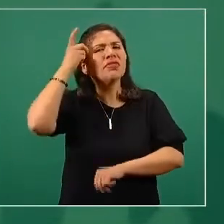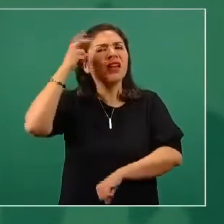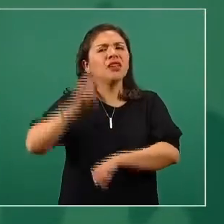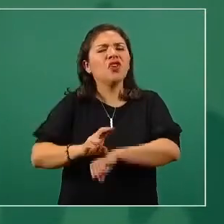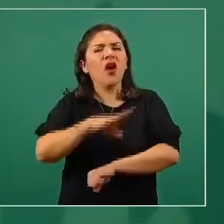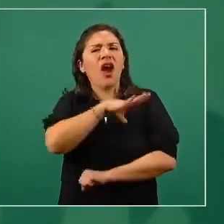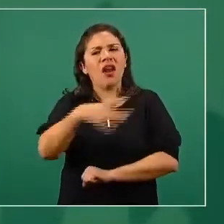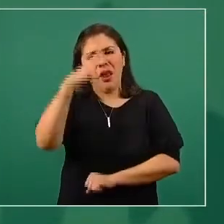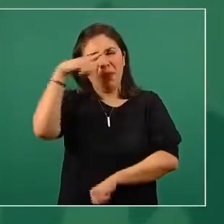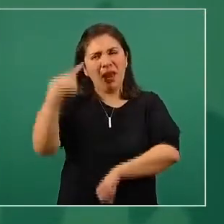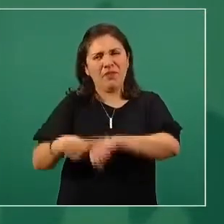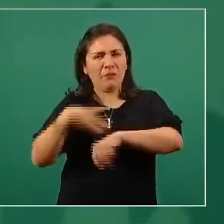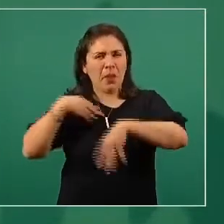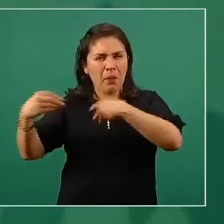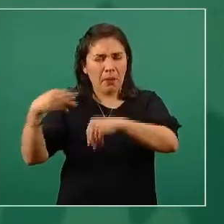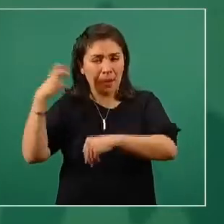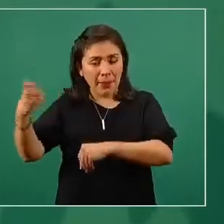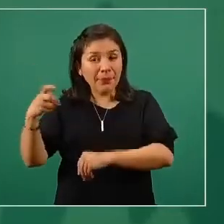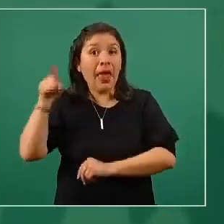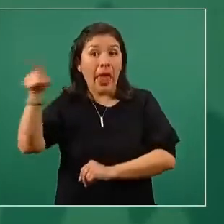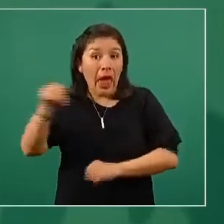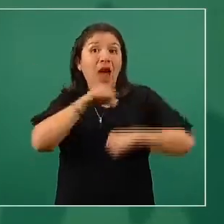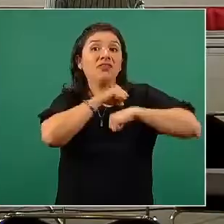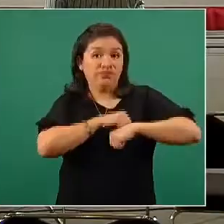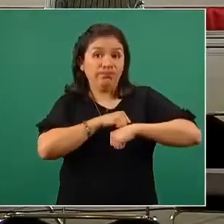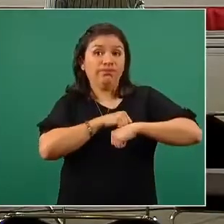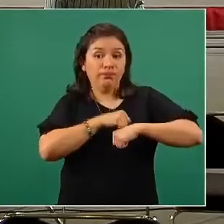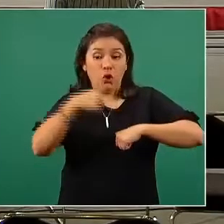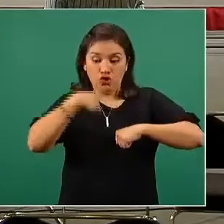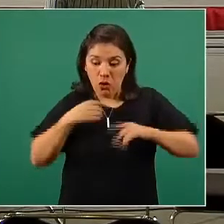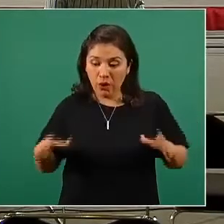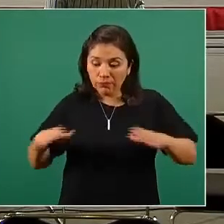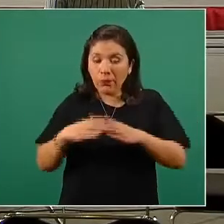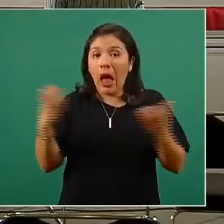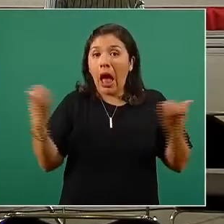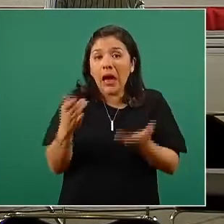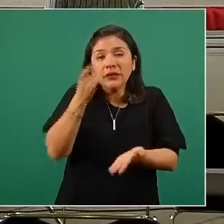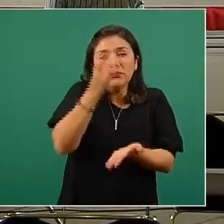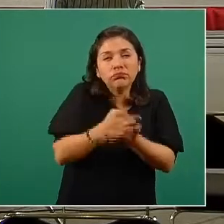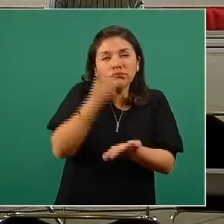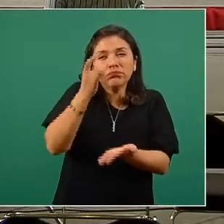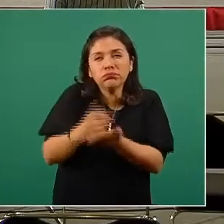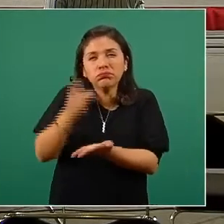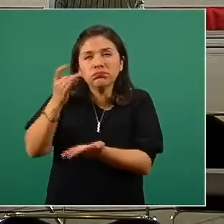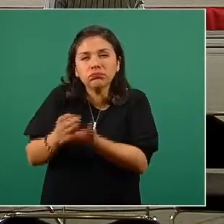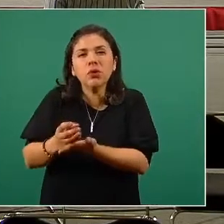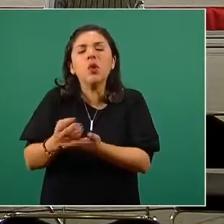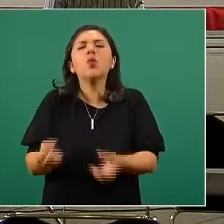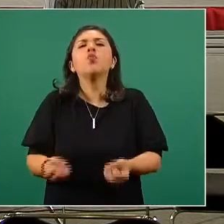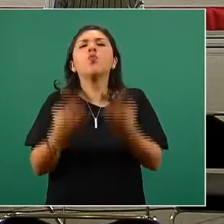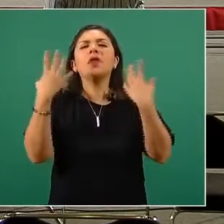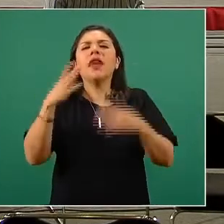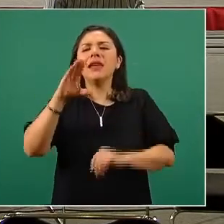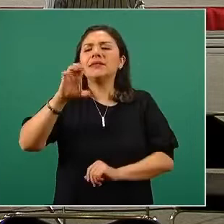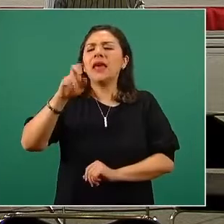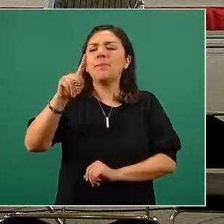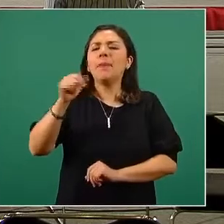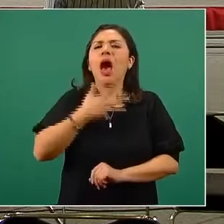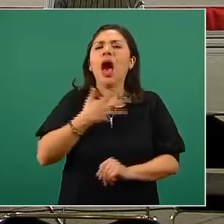General de Epidemiología, y son quienes, o somos quienes identificamos en un momento dado las cepas que se